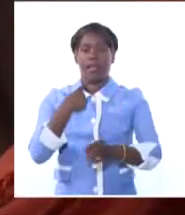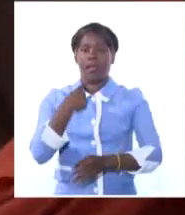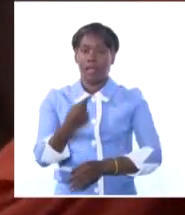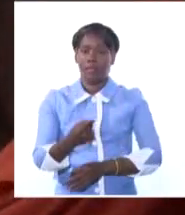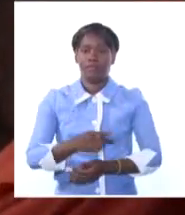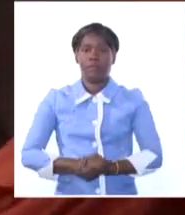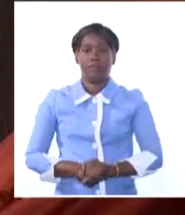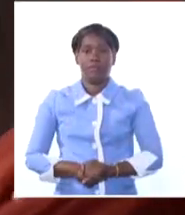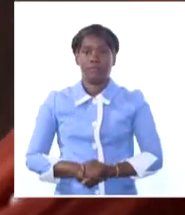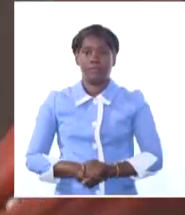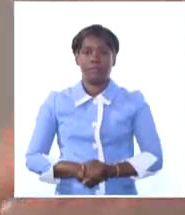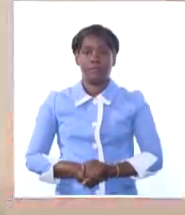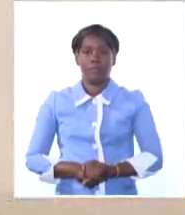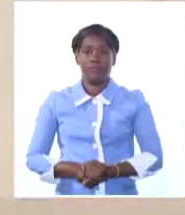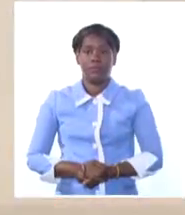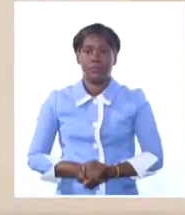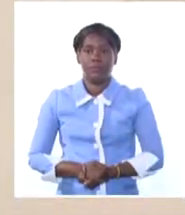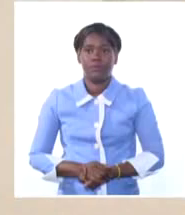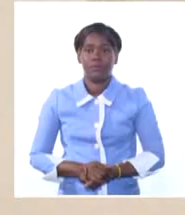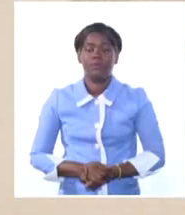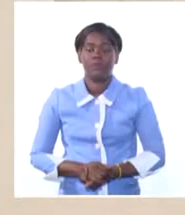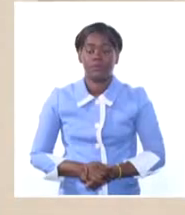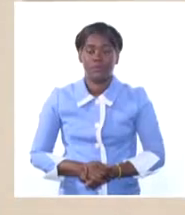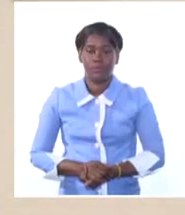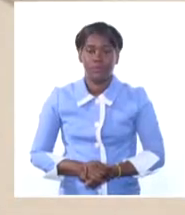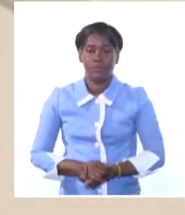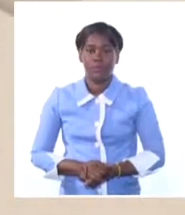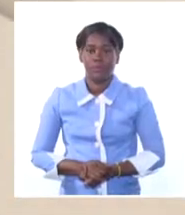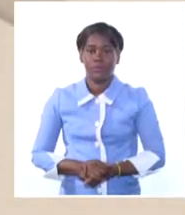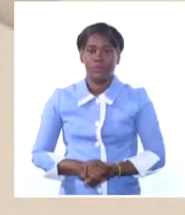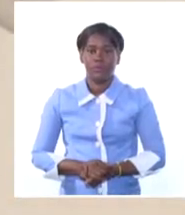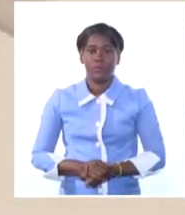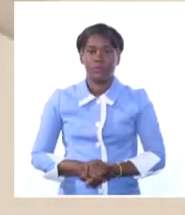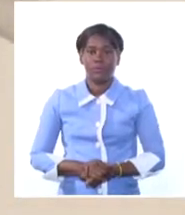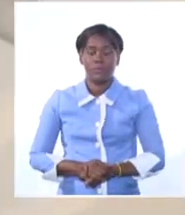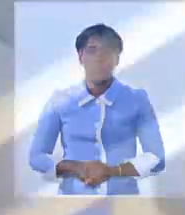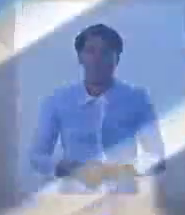Dagner Relova, Sistema Informativo de la Televisión Cubana.